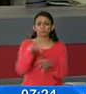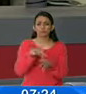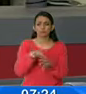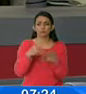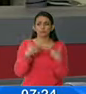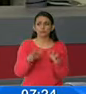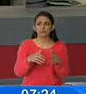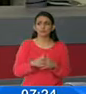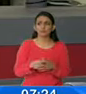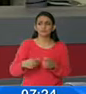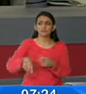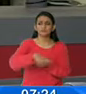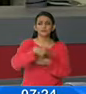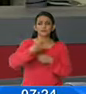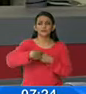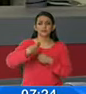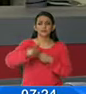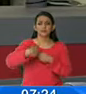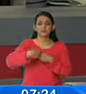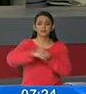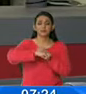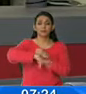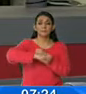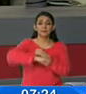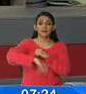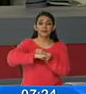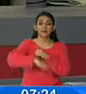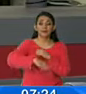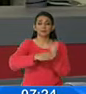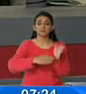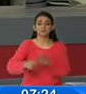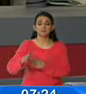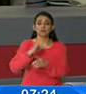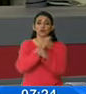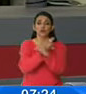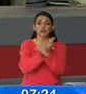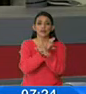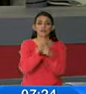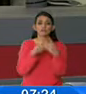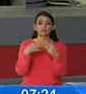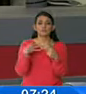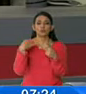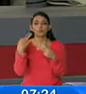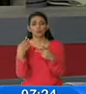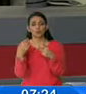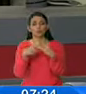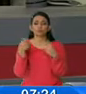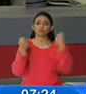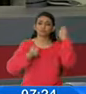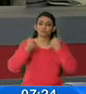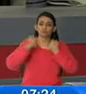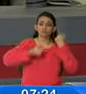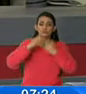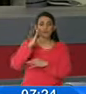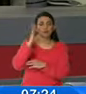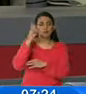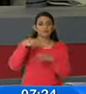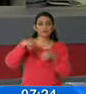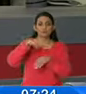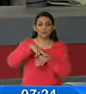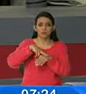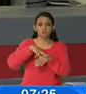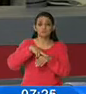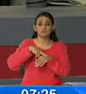votar. Ellos participaron en la campaña organizada por el CONADIS con la colaboración de voluntarios, conductores y Policía Nacional,